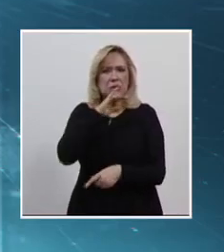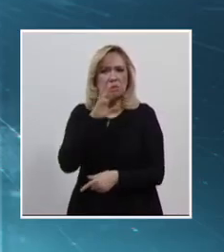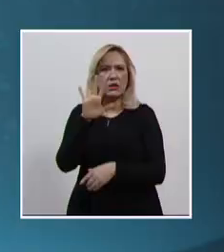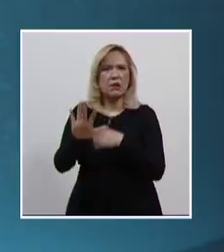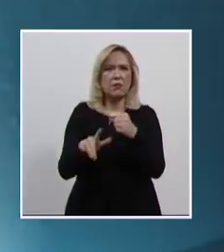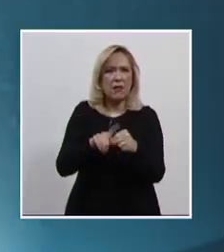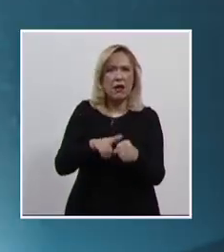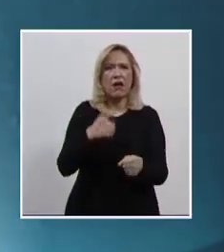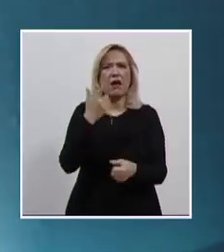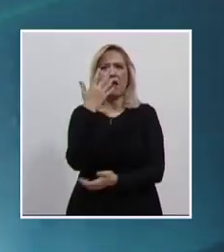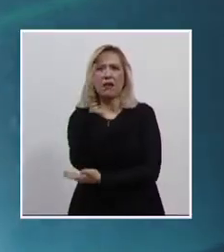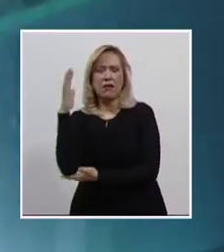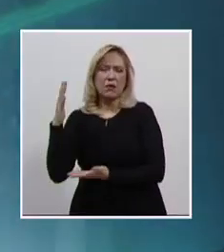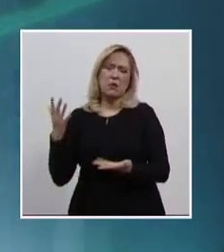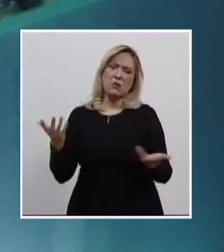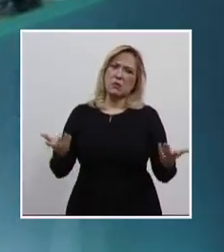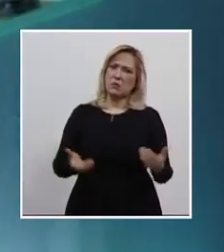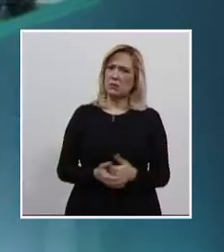del lugar.